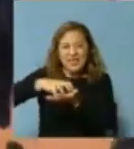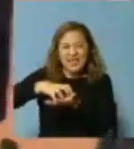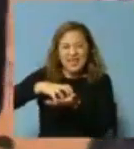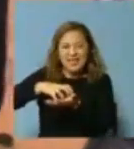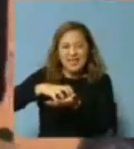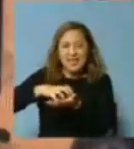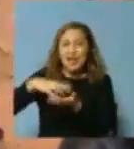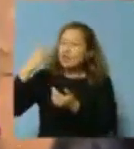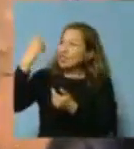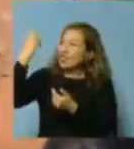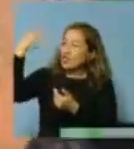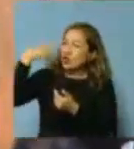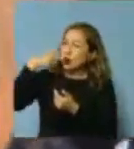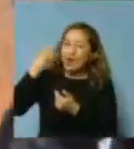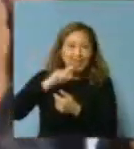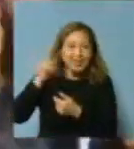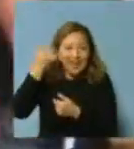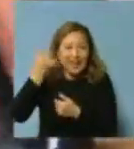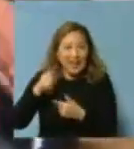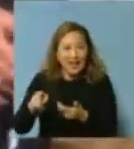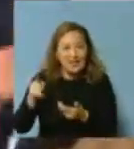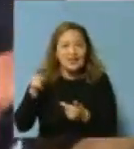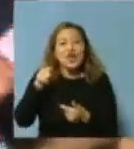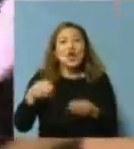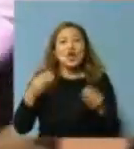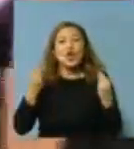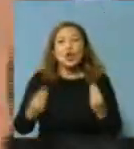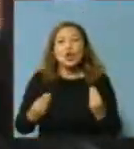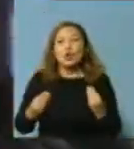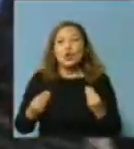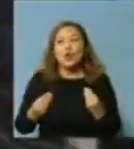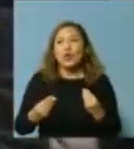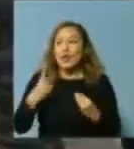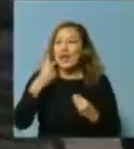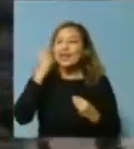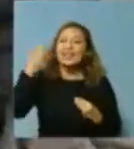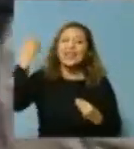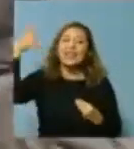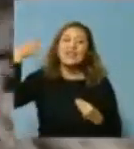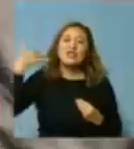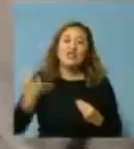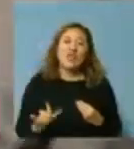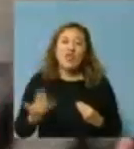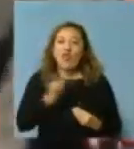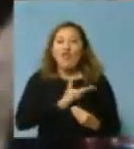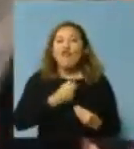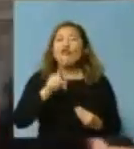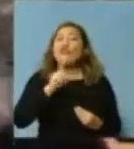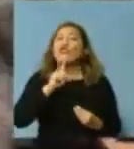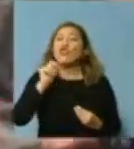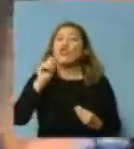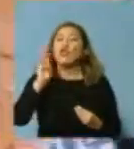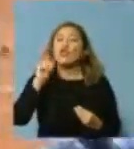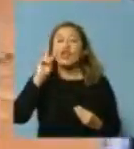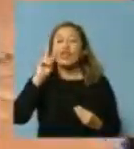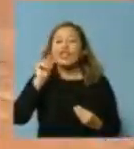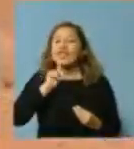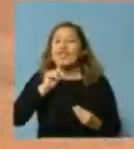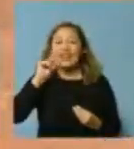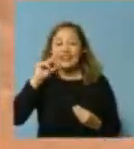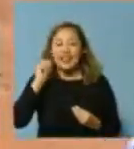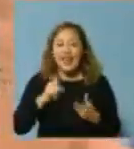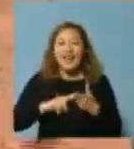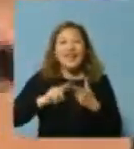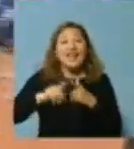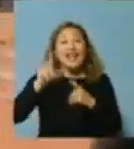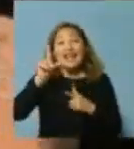fotovoltaica autónoma con energía solar, con baterías de litio. La energía